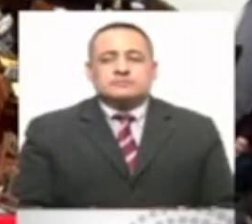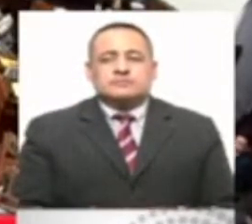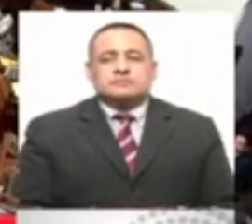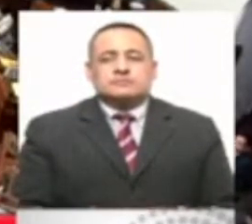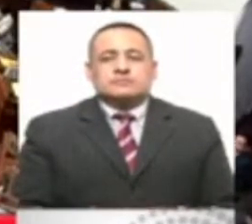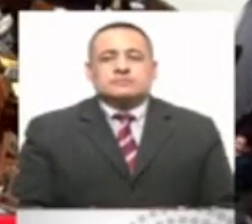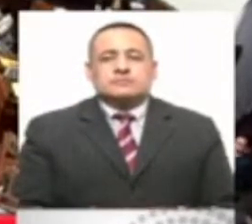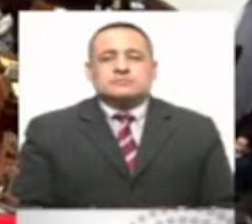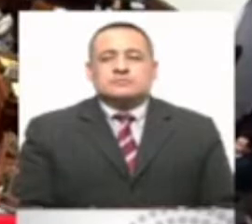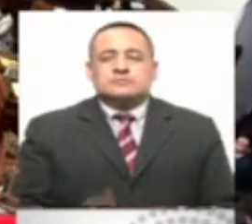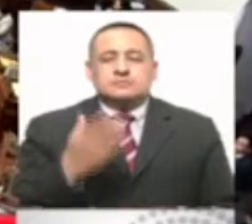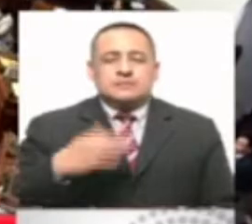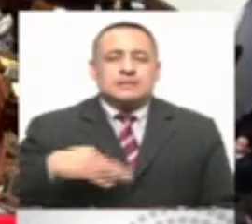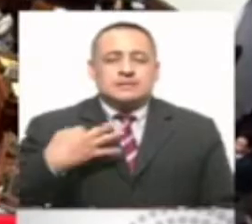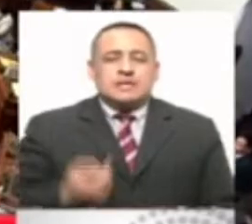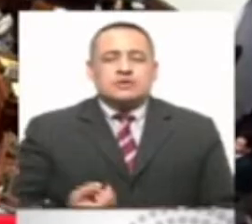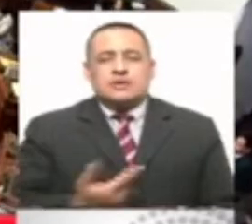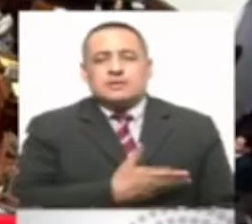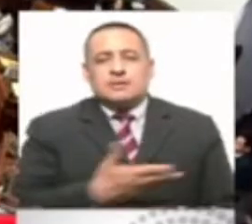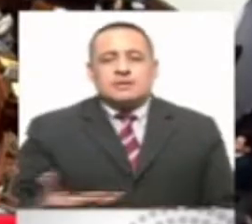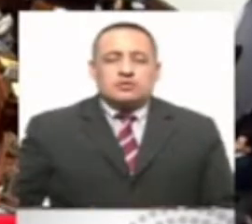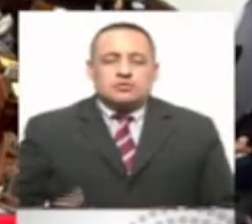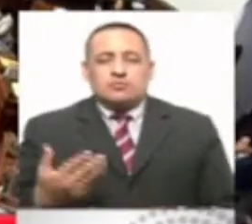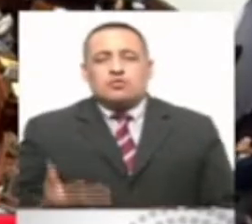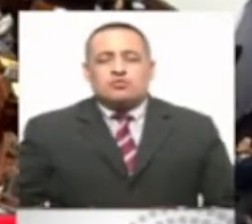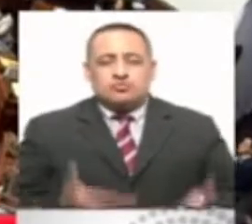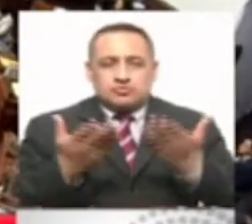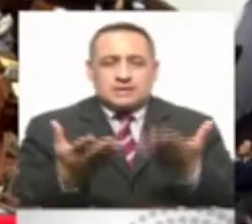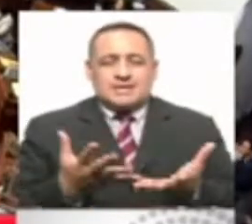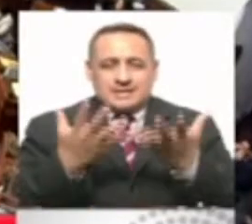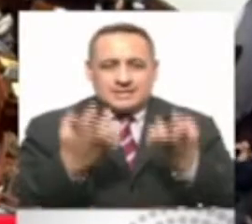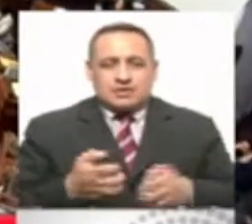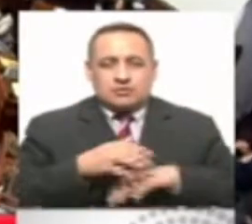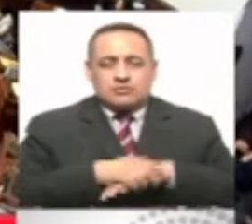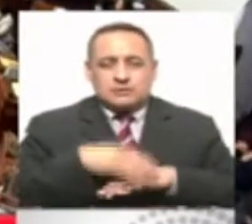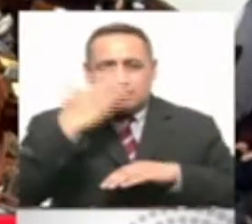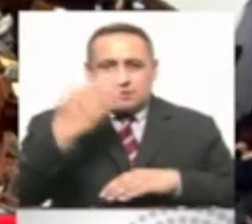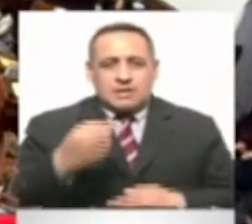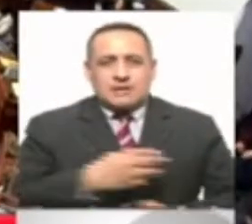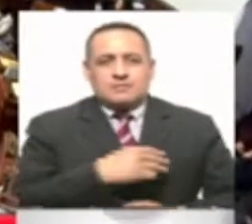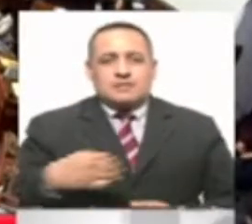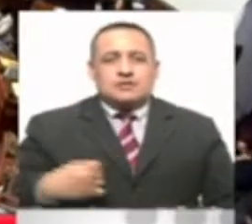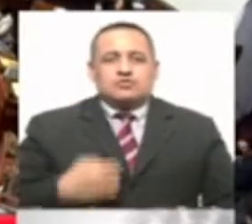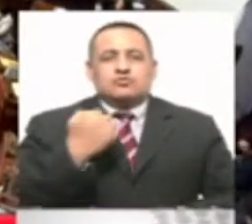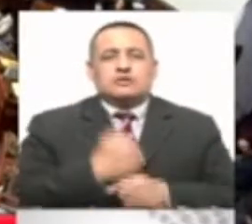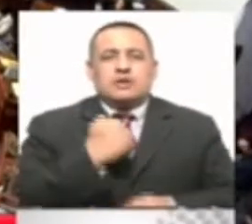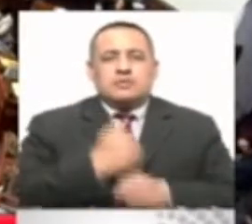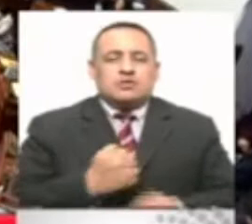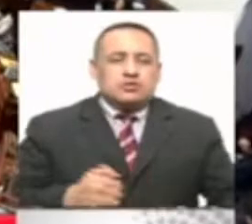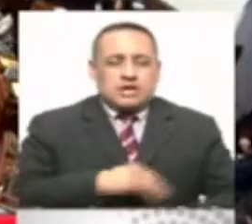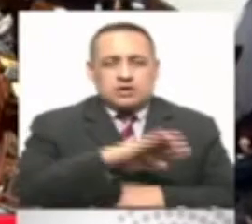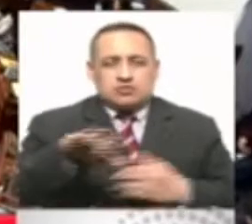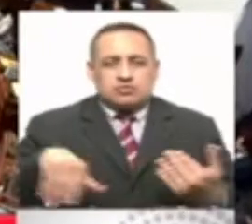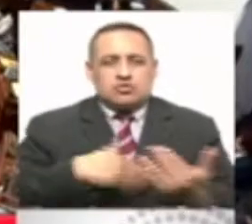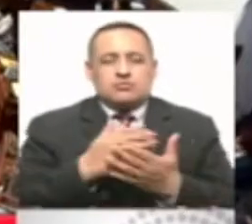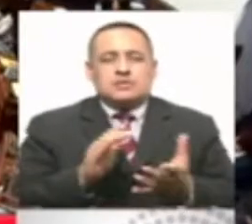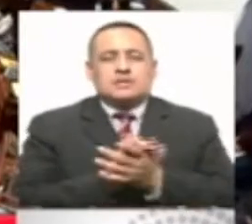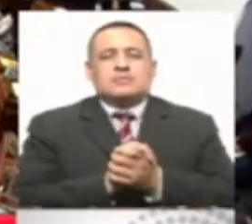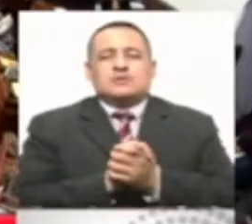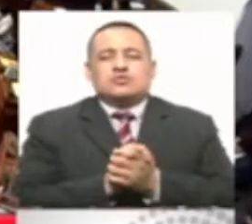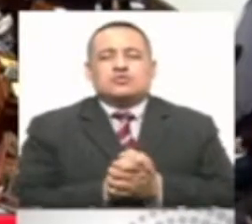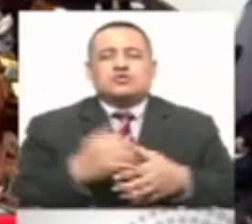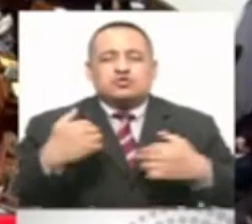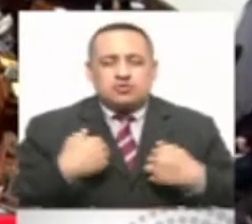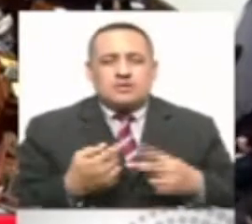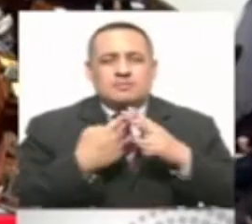Buenas tardes, señora presidenta. Por su intermedio quiero saludar al ministro de Trabajo y a todos mis colegas. Debo